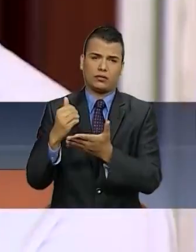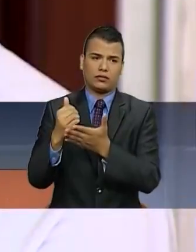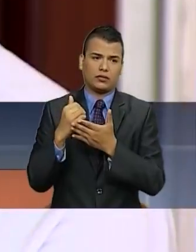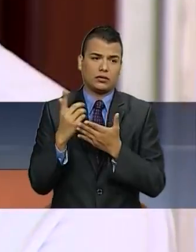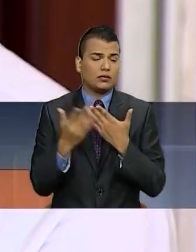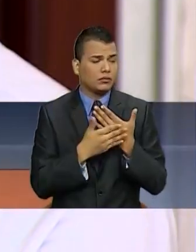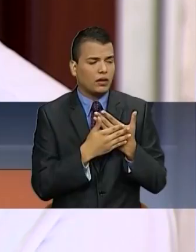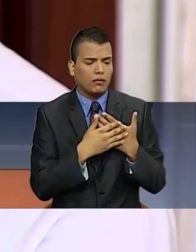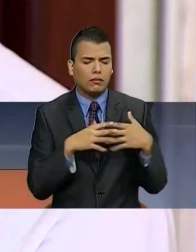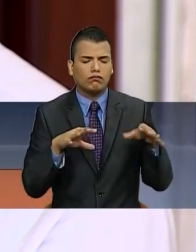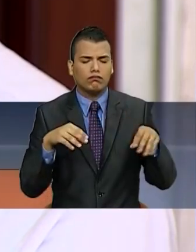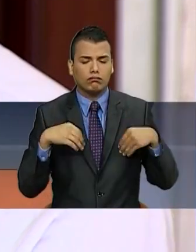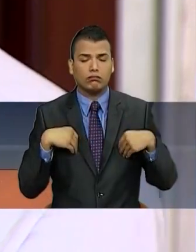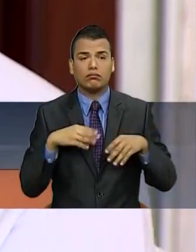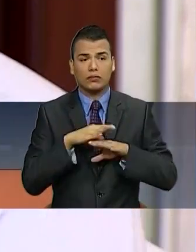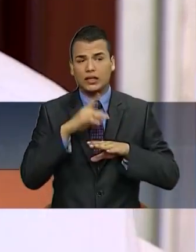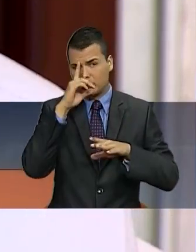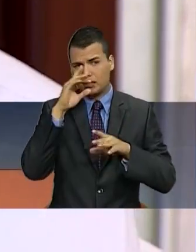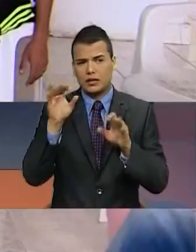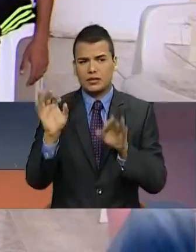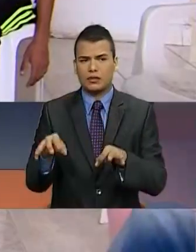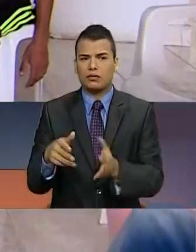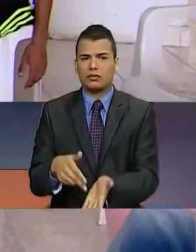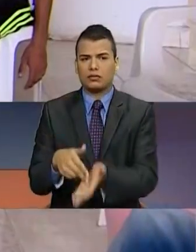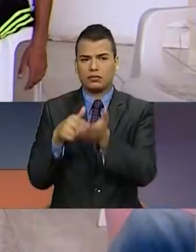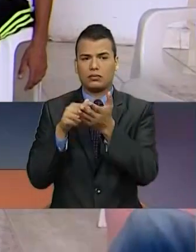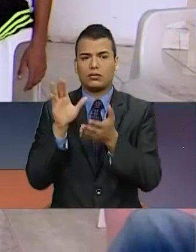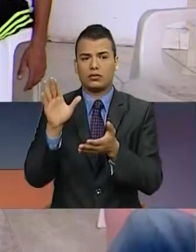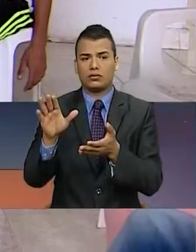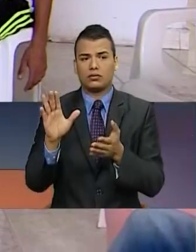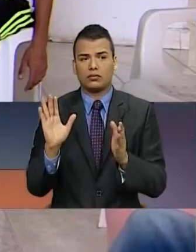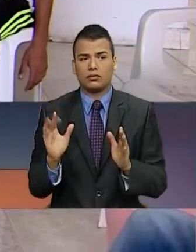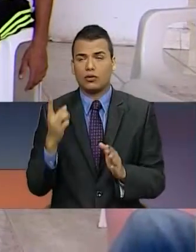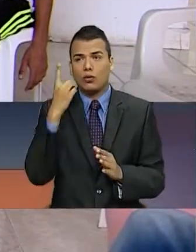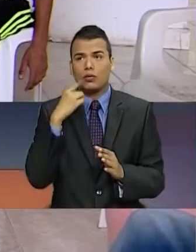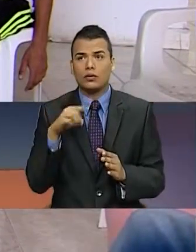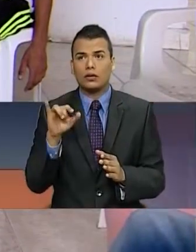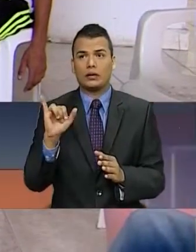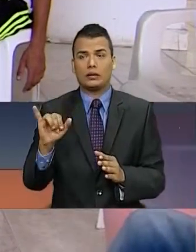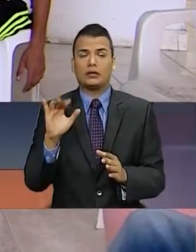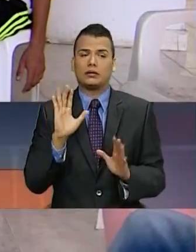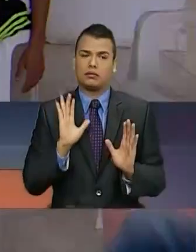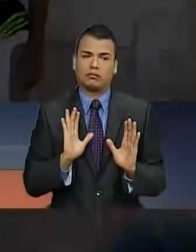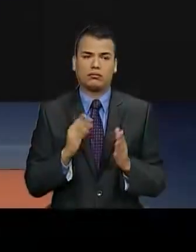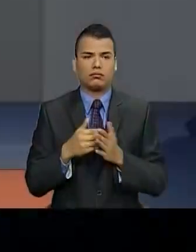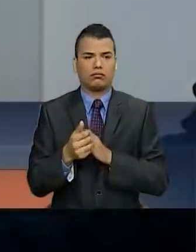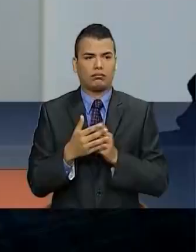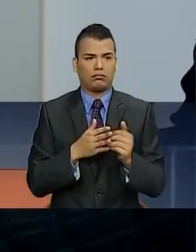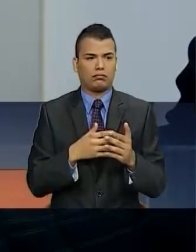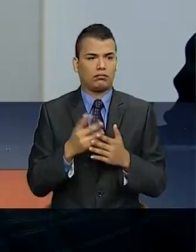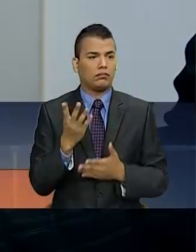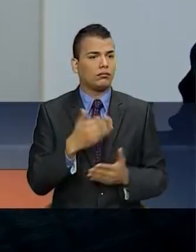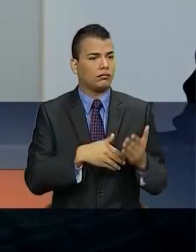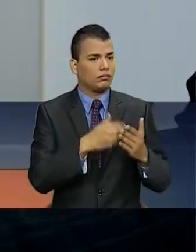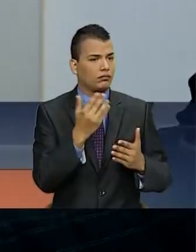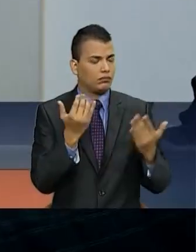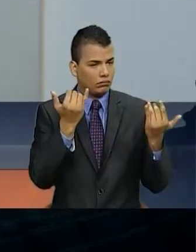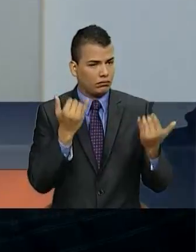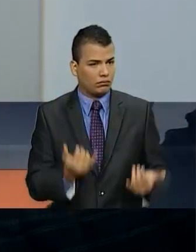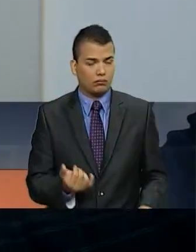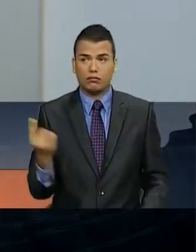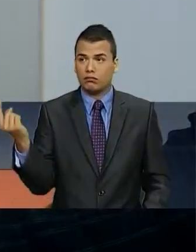obediente y los especialistas confían en su recuperación, a pesar de llevar solo un día alejado de las drogas. Él apenas empieza, él apenas